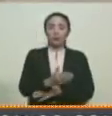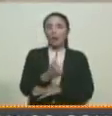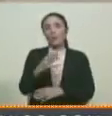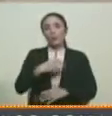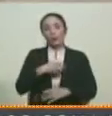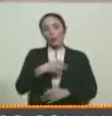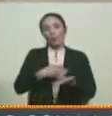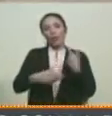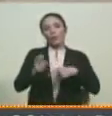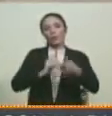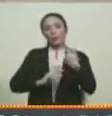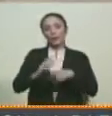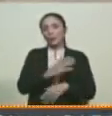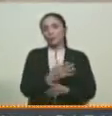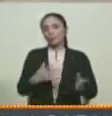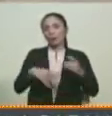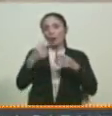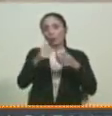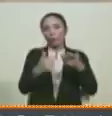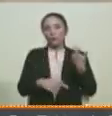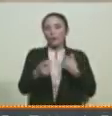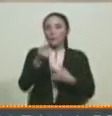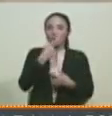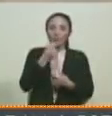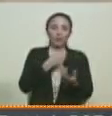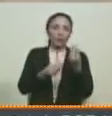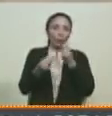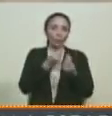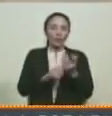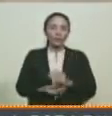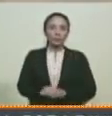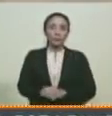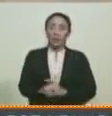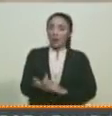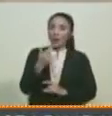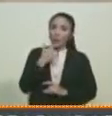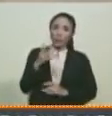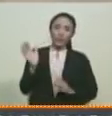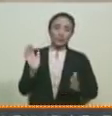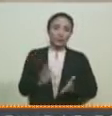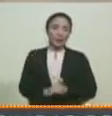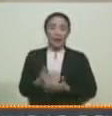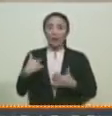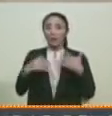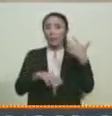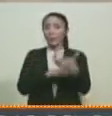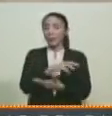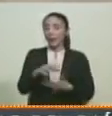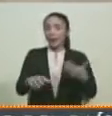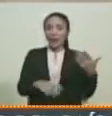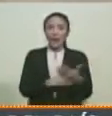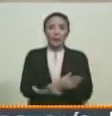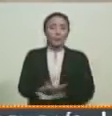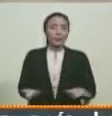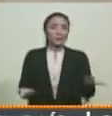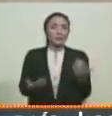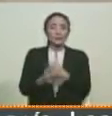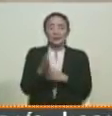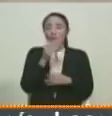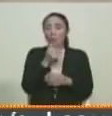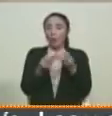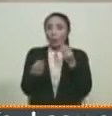vendernos productos. Y ellos salir a gritar, crisis humanitaria, canal